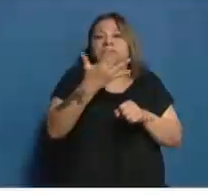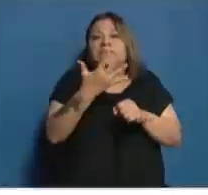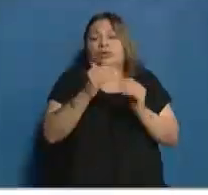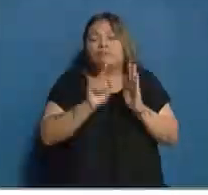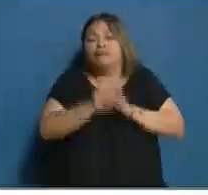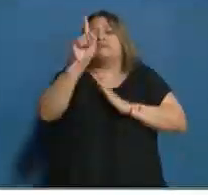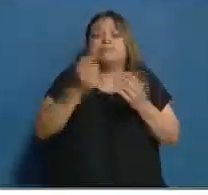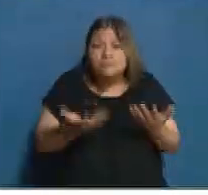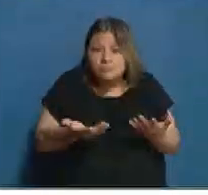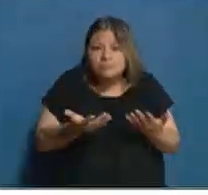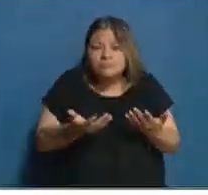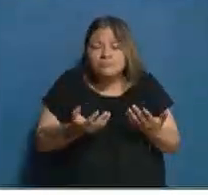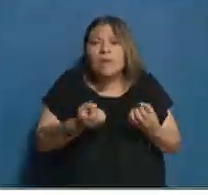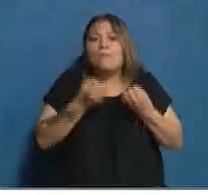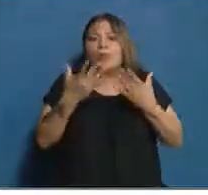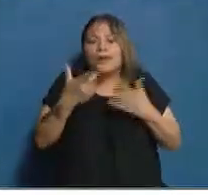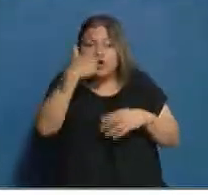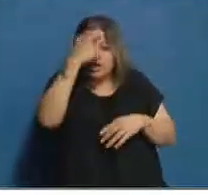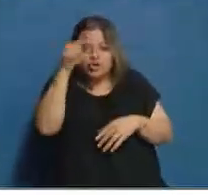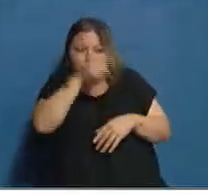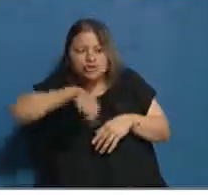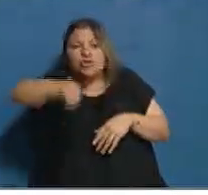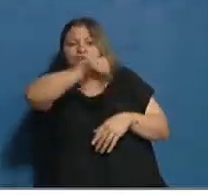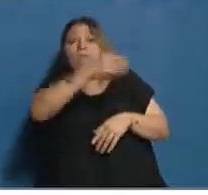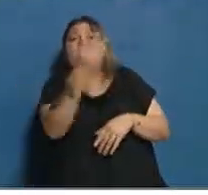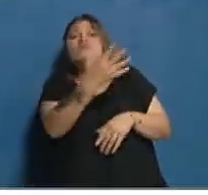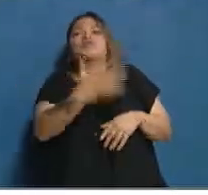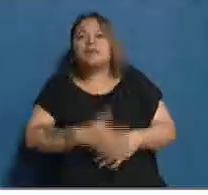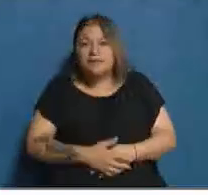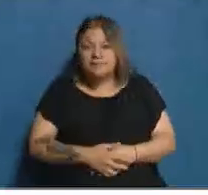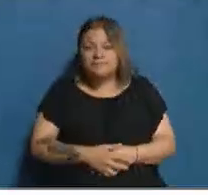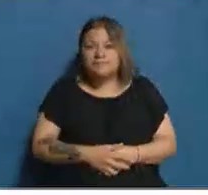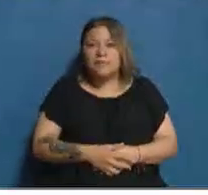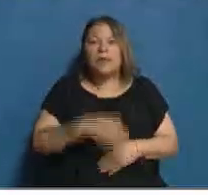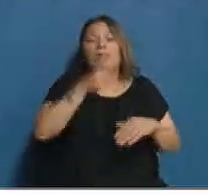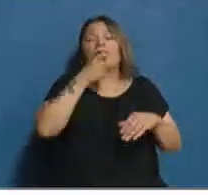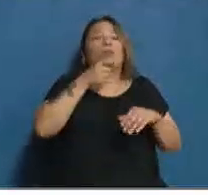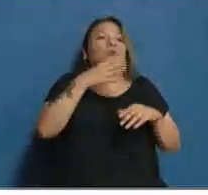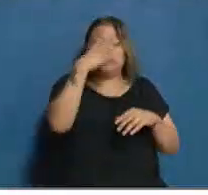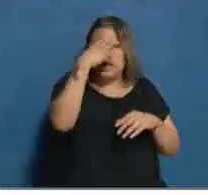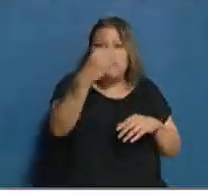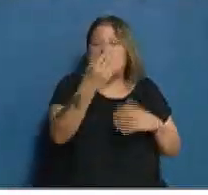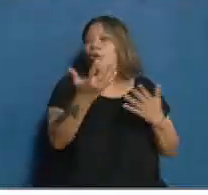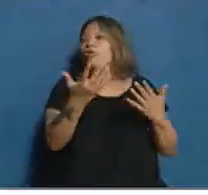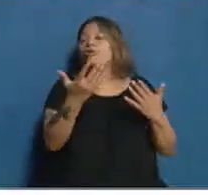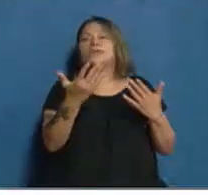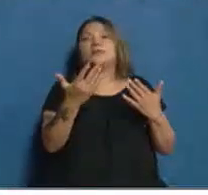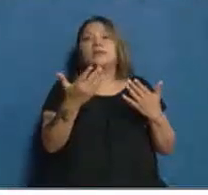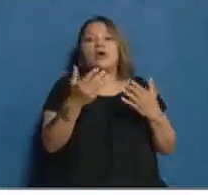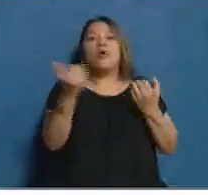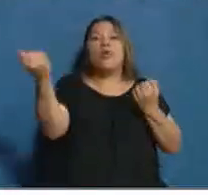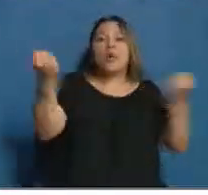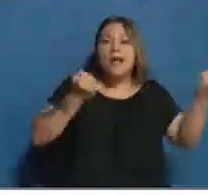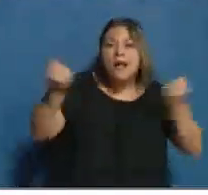se dispara. ¿Por qué no lo hacemos con los conductores profesionales? Con los de un transporte, con un